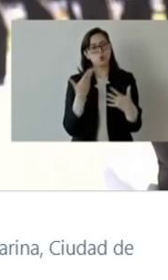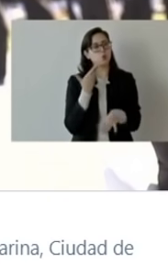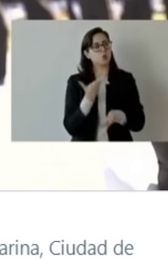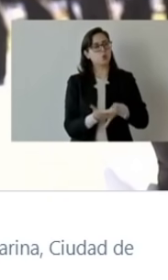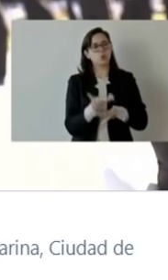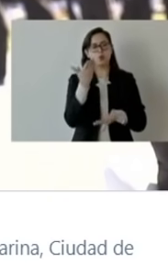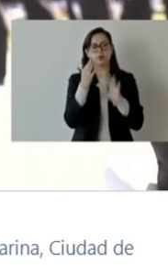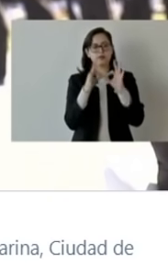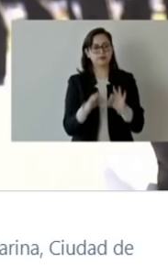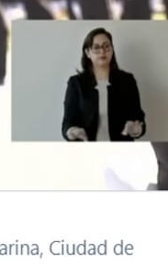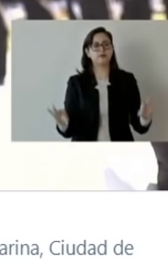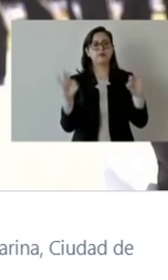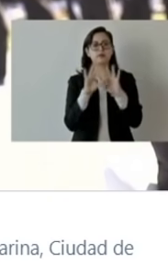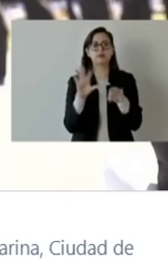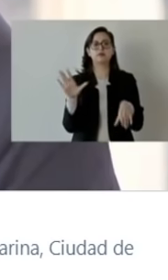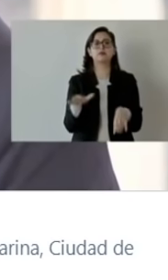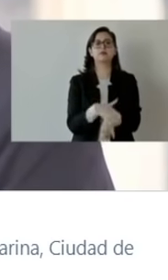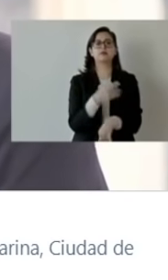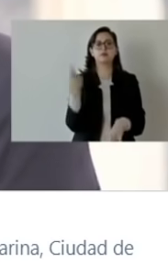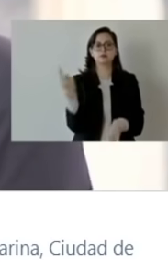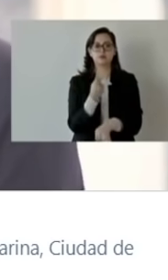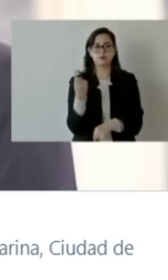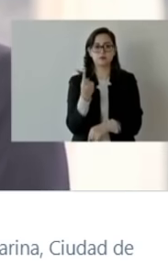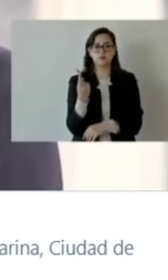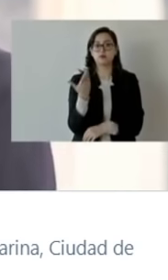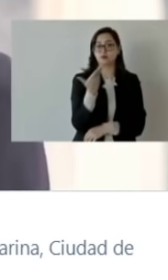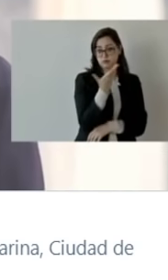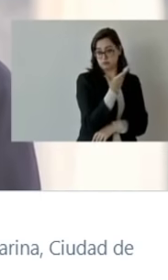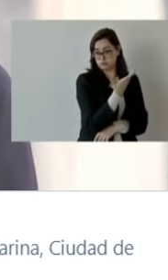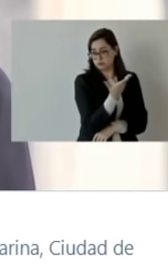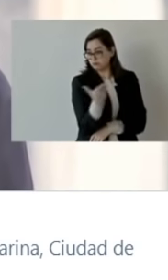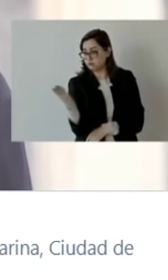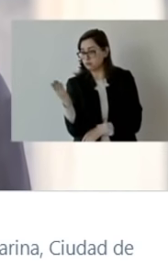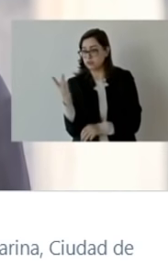porque con el apoyo de ustedes,